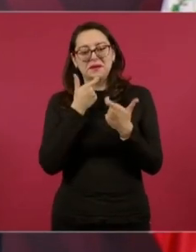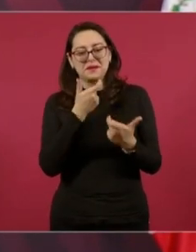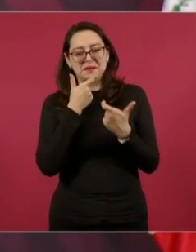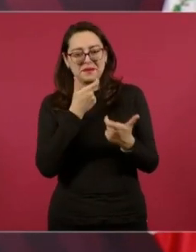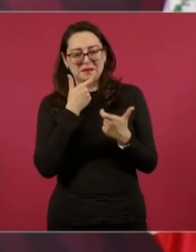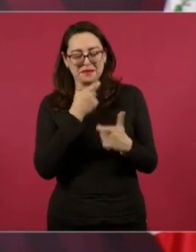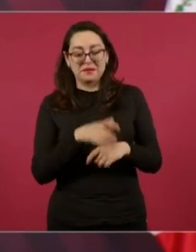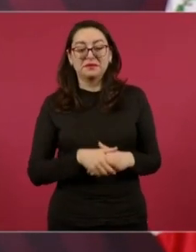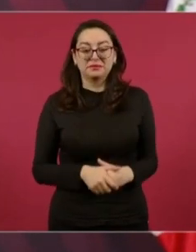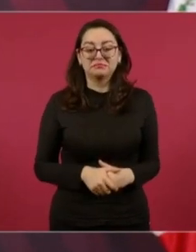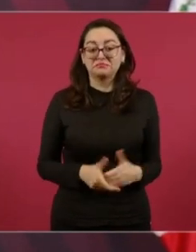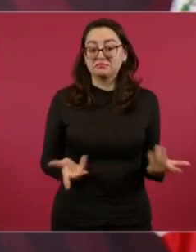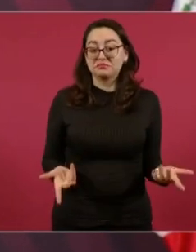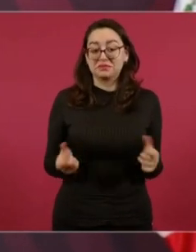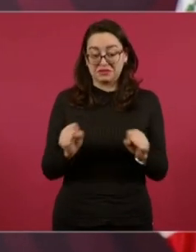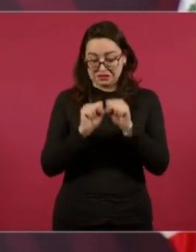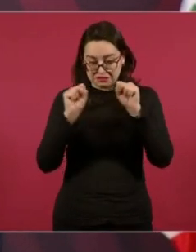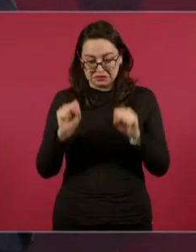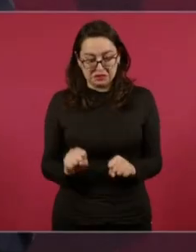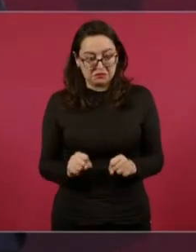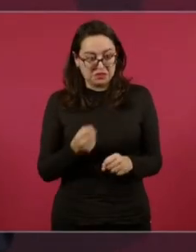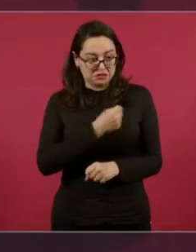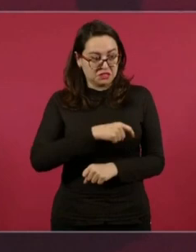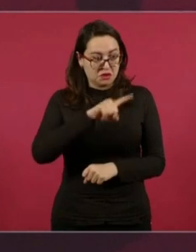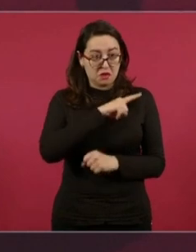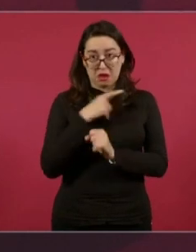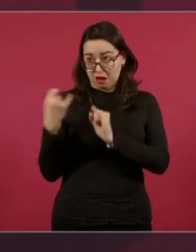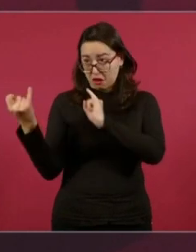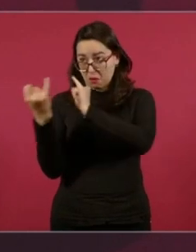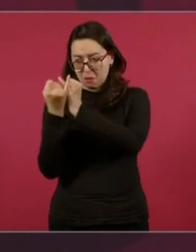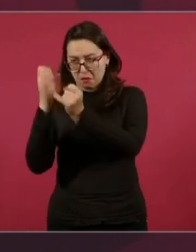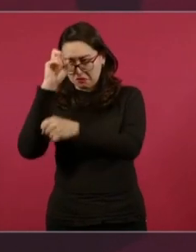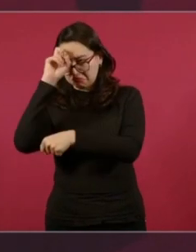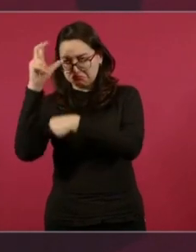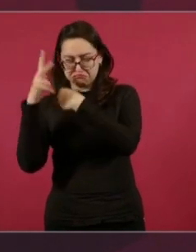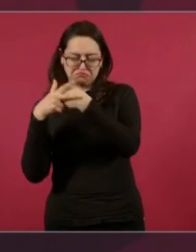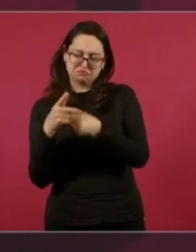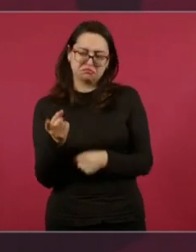el de Dinamarca, va a ser mejor.